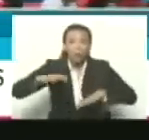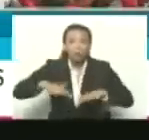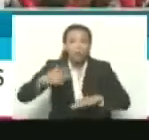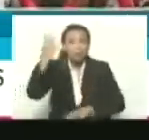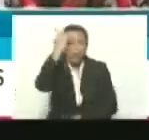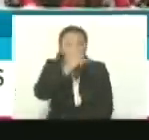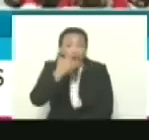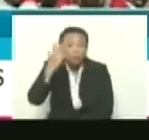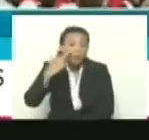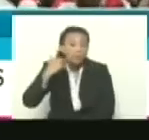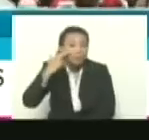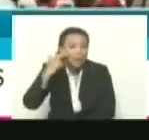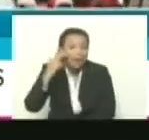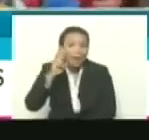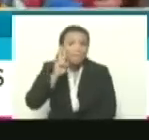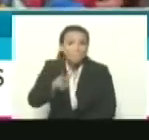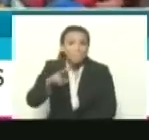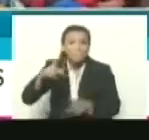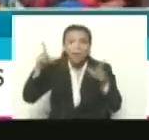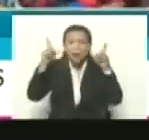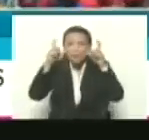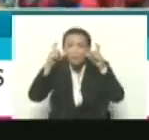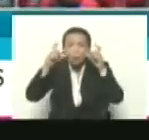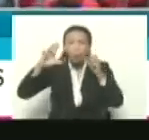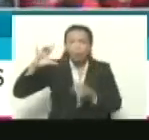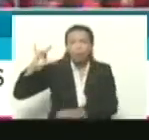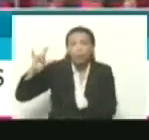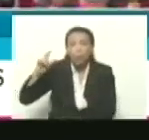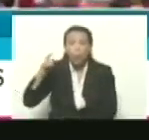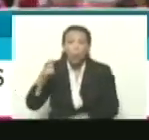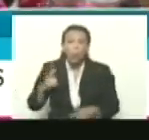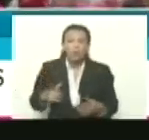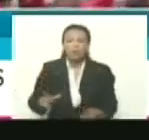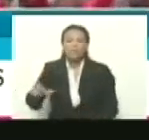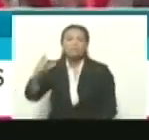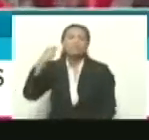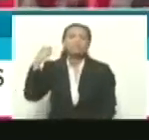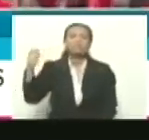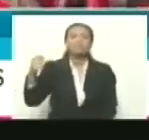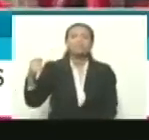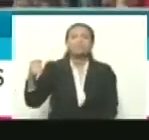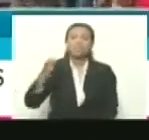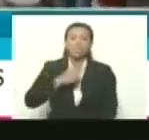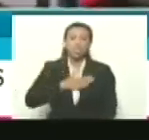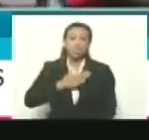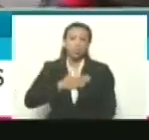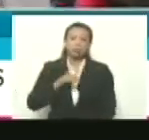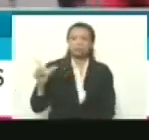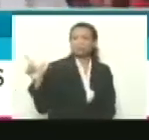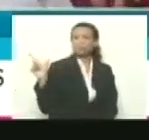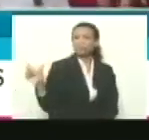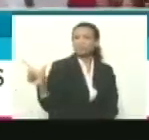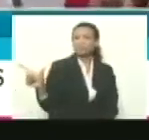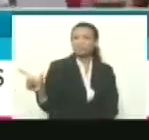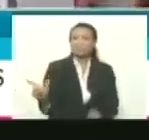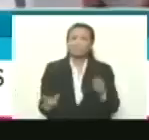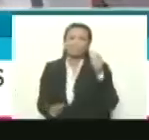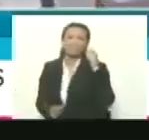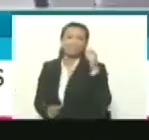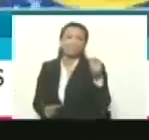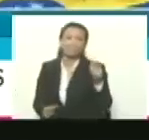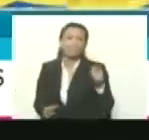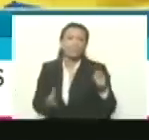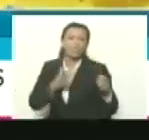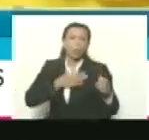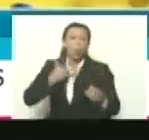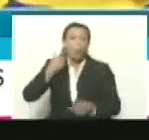y las imágenes. Uno ve cuando la gente saca hasta su carné del MBR, la gente por las ventanas. Nada, Guará, el Movimiento Quinta República.